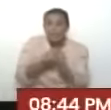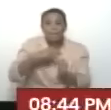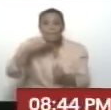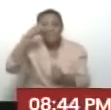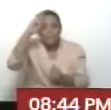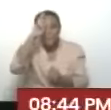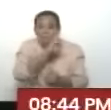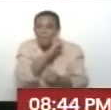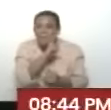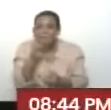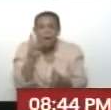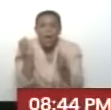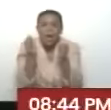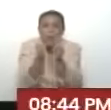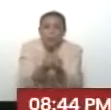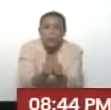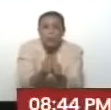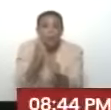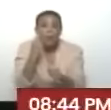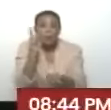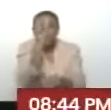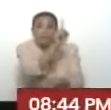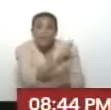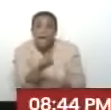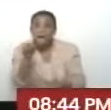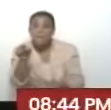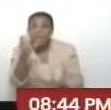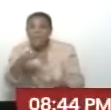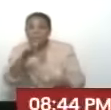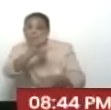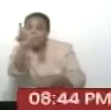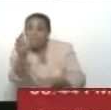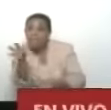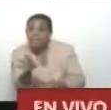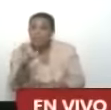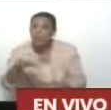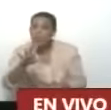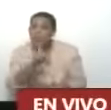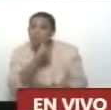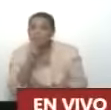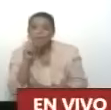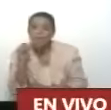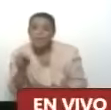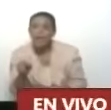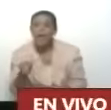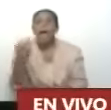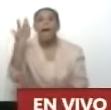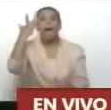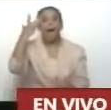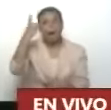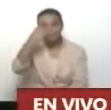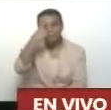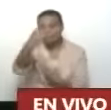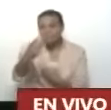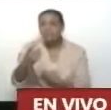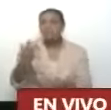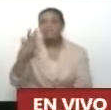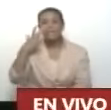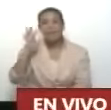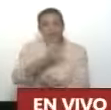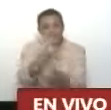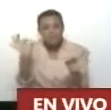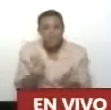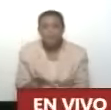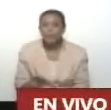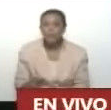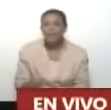votar, pero además cuando ven el mapa, de una vez saben dónde queda el Esequibo. Yo creo que eso es lo que trasciende más allá de